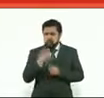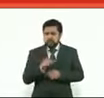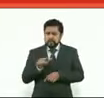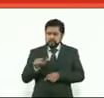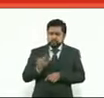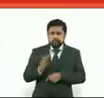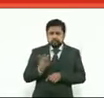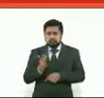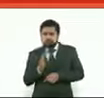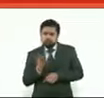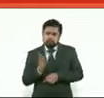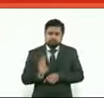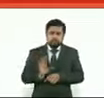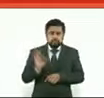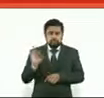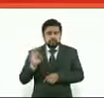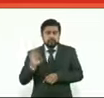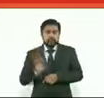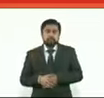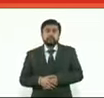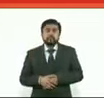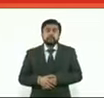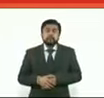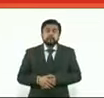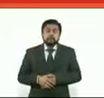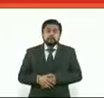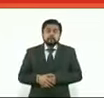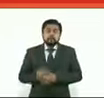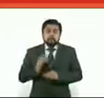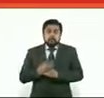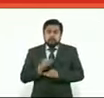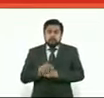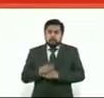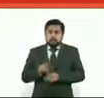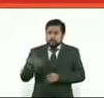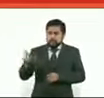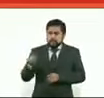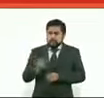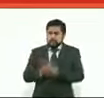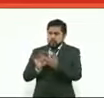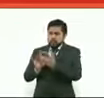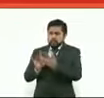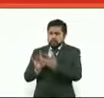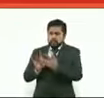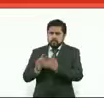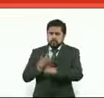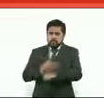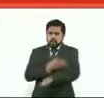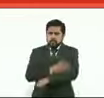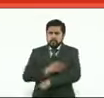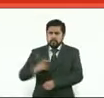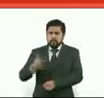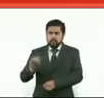tocayo Gómez Luna esté en este momento con posibilidades de hacer contacto, porque se están